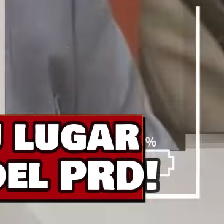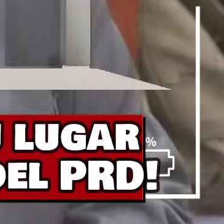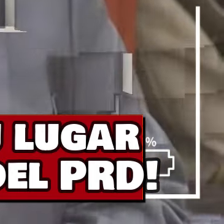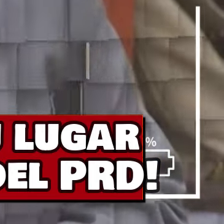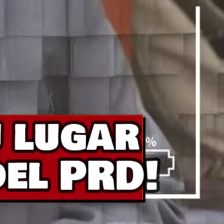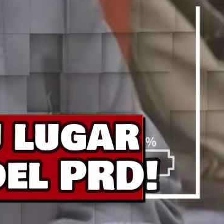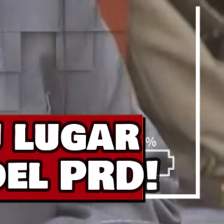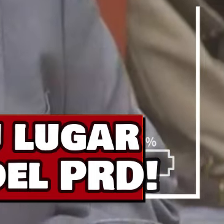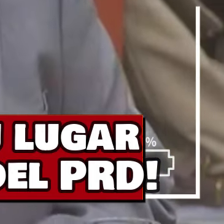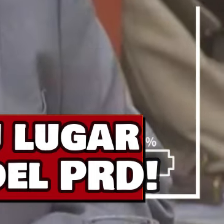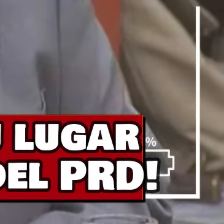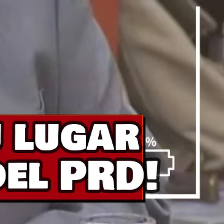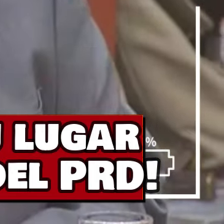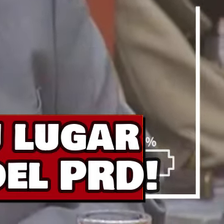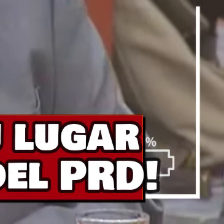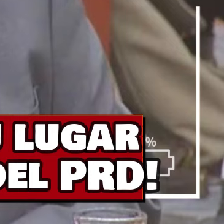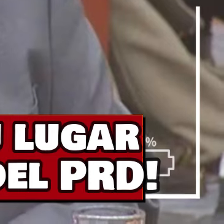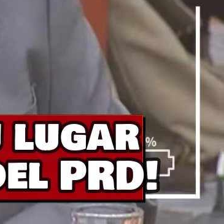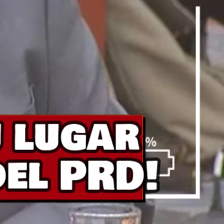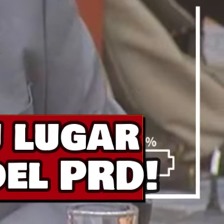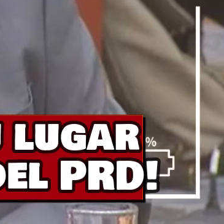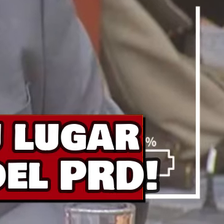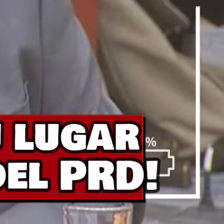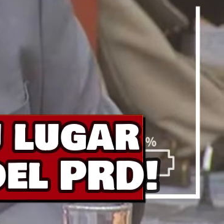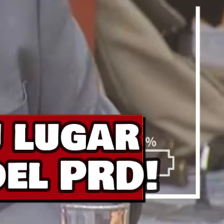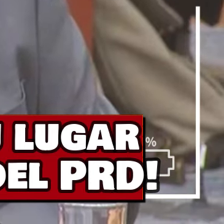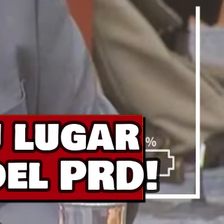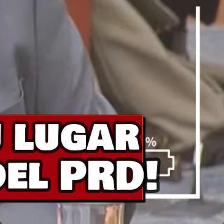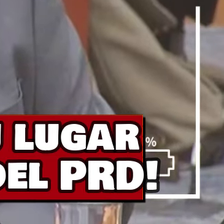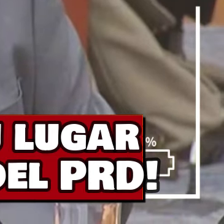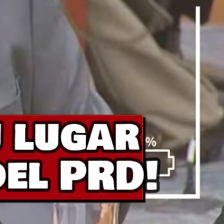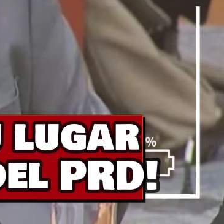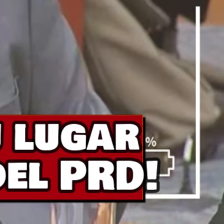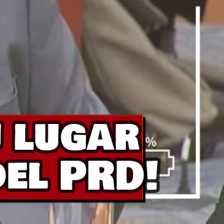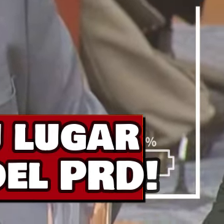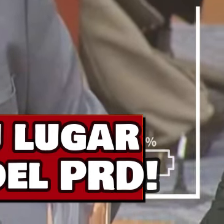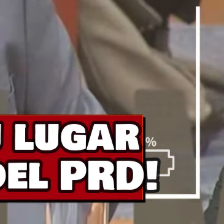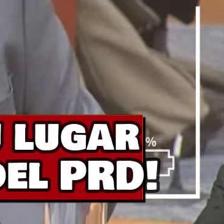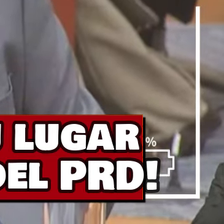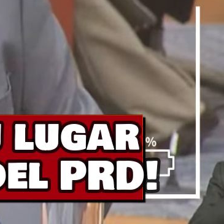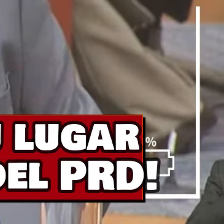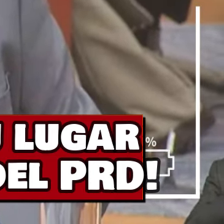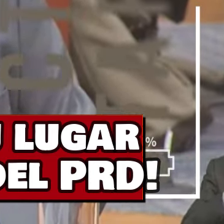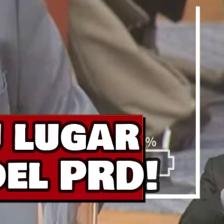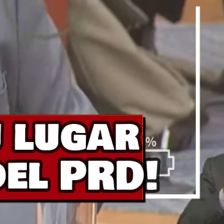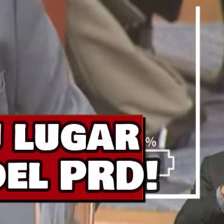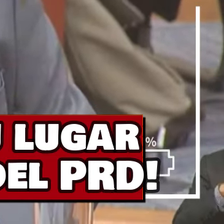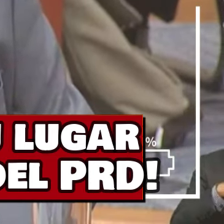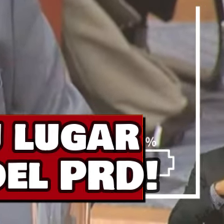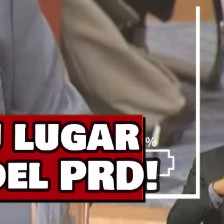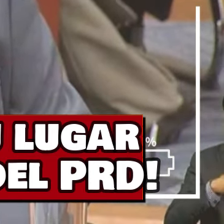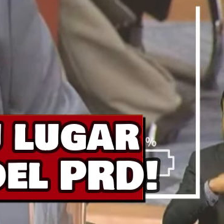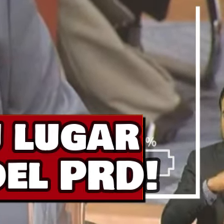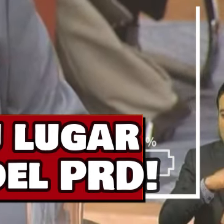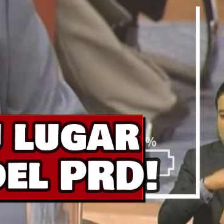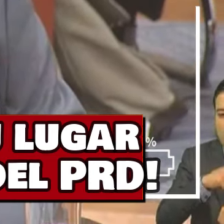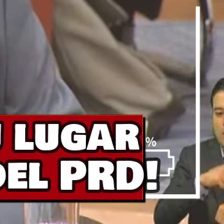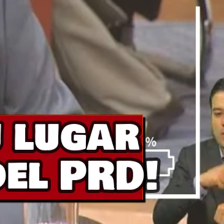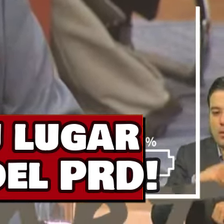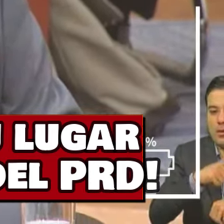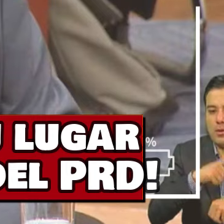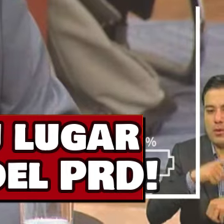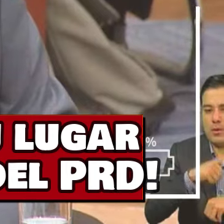de un exhaustivo trabajo de la unidad, identificando varios casos de potenciales precandidatos que no presentaron informes de actividades de